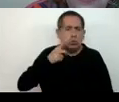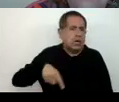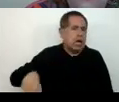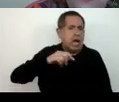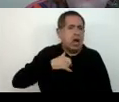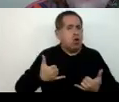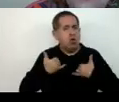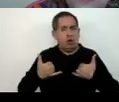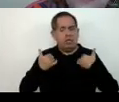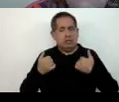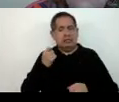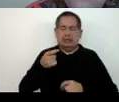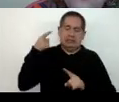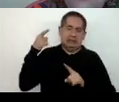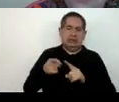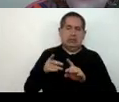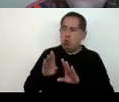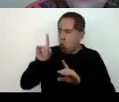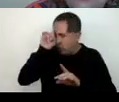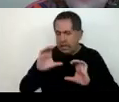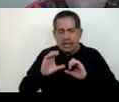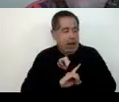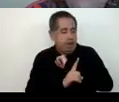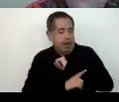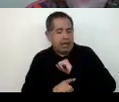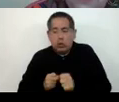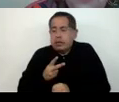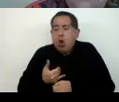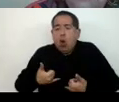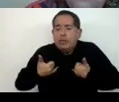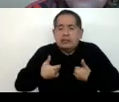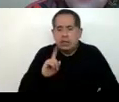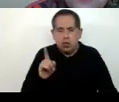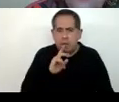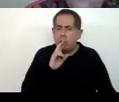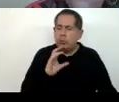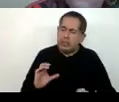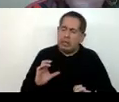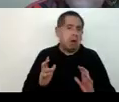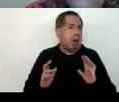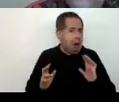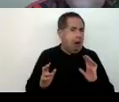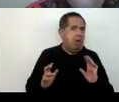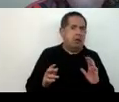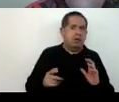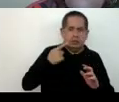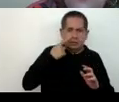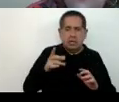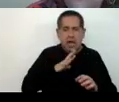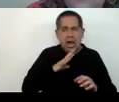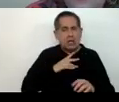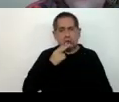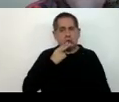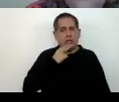donde la prioridad es la prevención del embarazo a temprana edad. Vemos que hay un